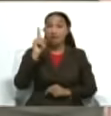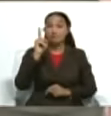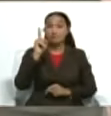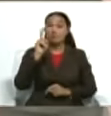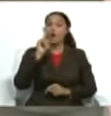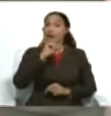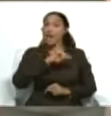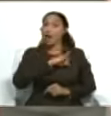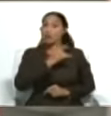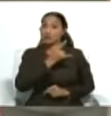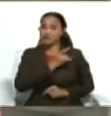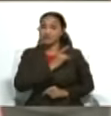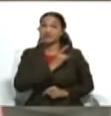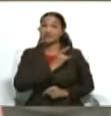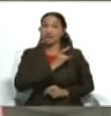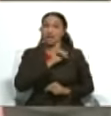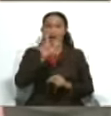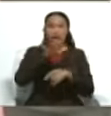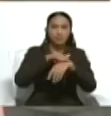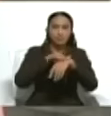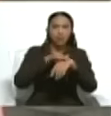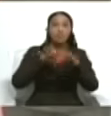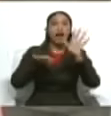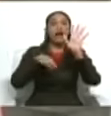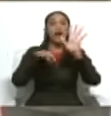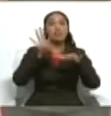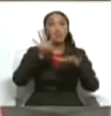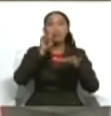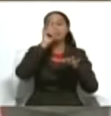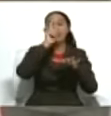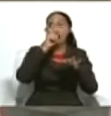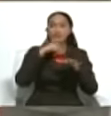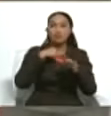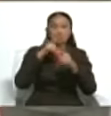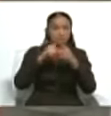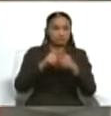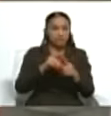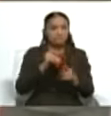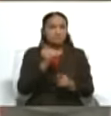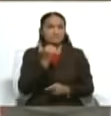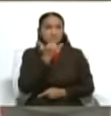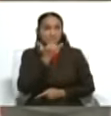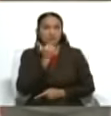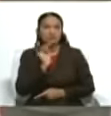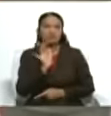universidad, 14, estoy sacando la cuenta mal, claro, fue en 2010.